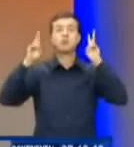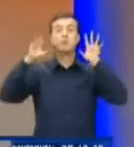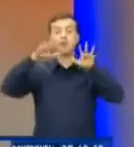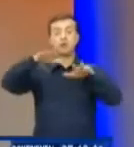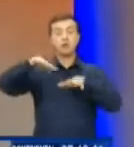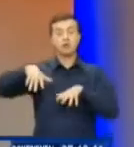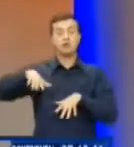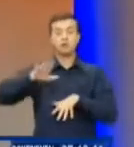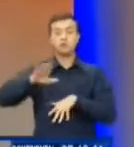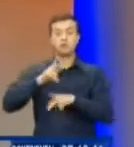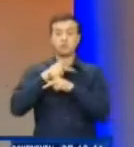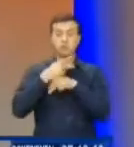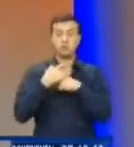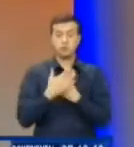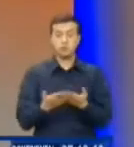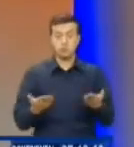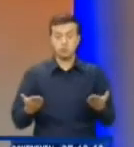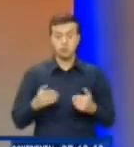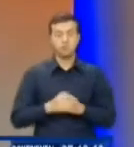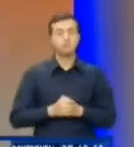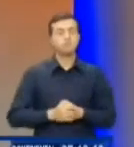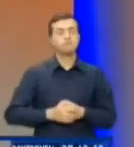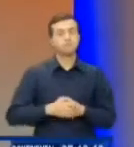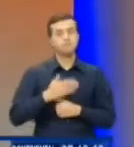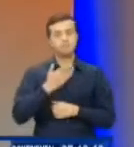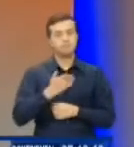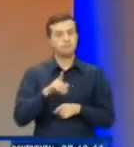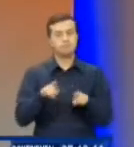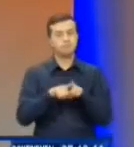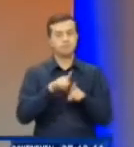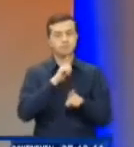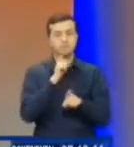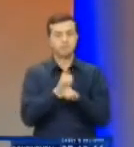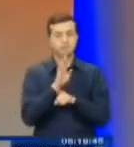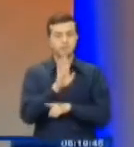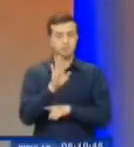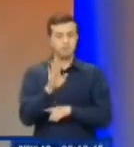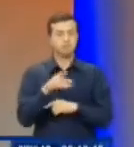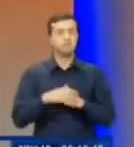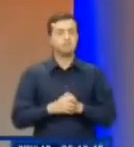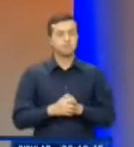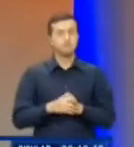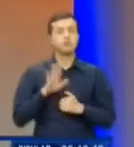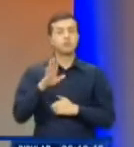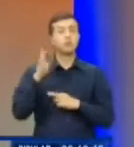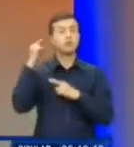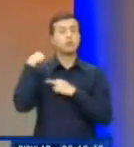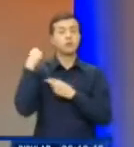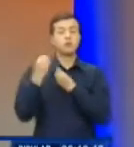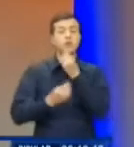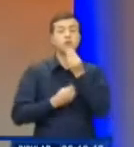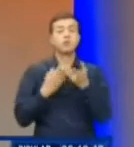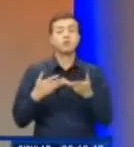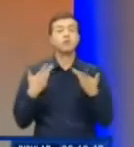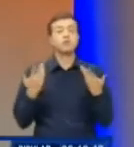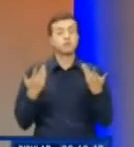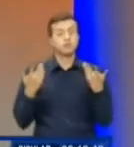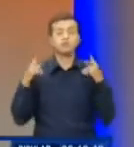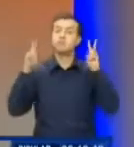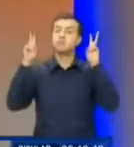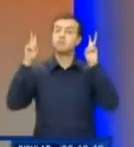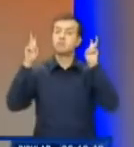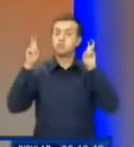significa el tema productivo el tema agrario y en esa medida también tienen competencias sobre todo en temas